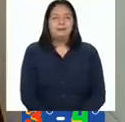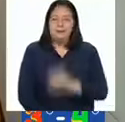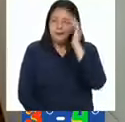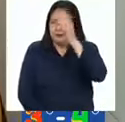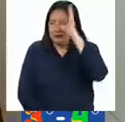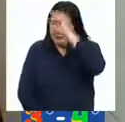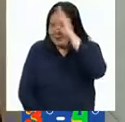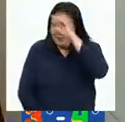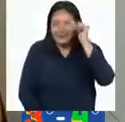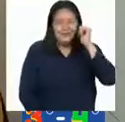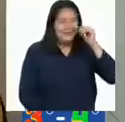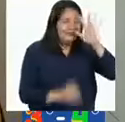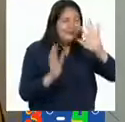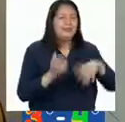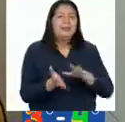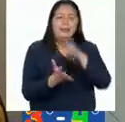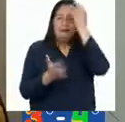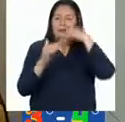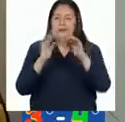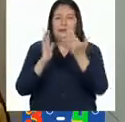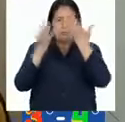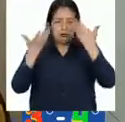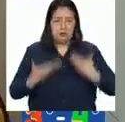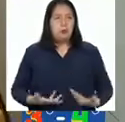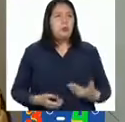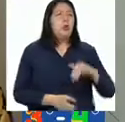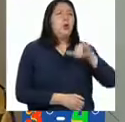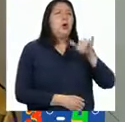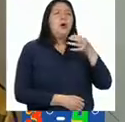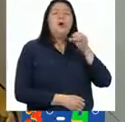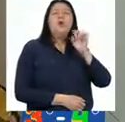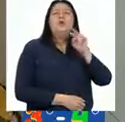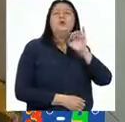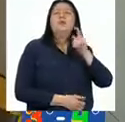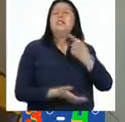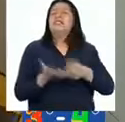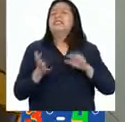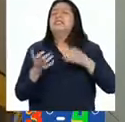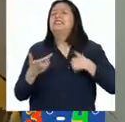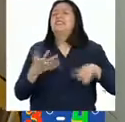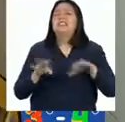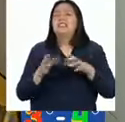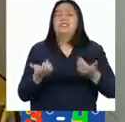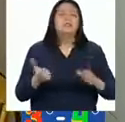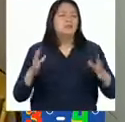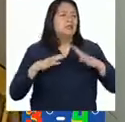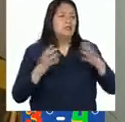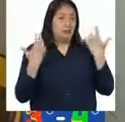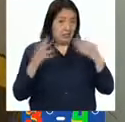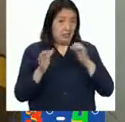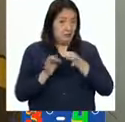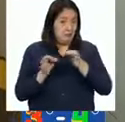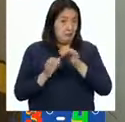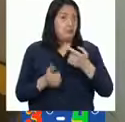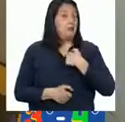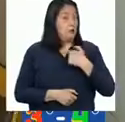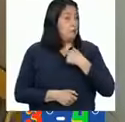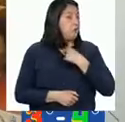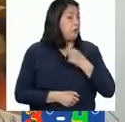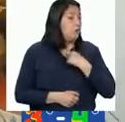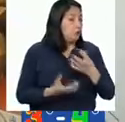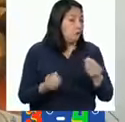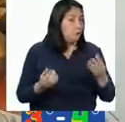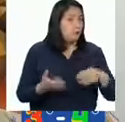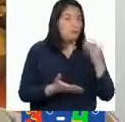Hola chicos y chicos de Aprende en Casa, mi nombre es Jonathan y les voy a contar qué he hecho en vacaciones. Aquí vamos. A mí me gusta